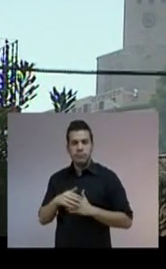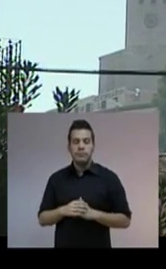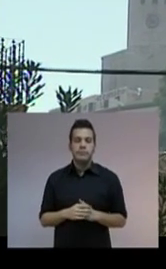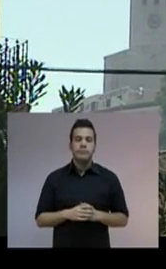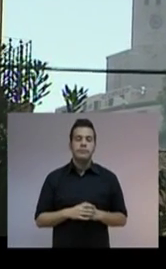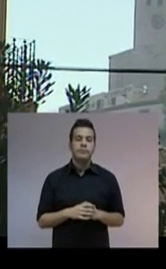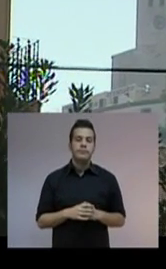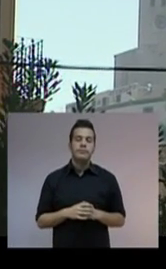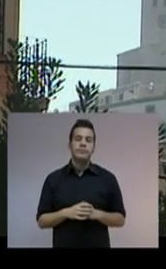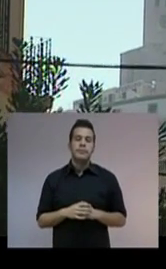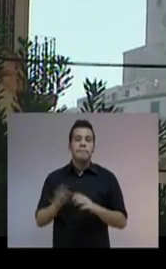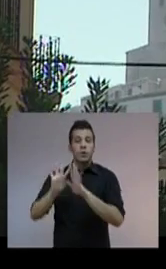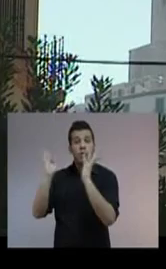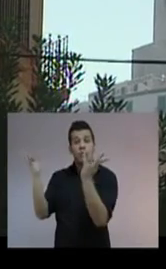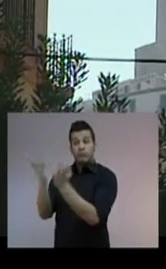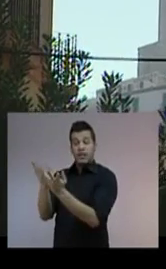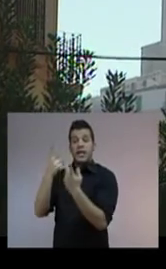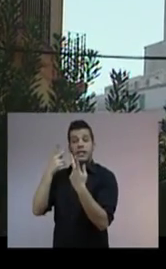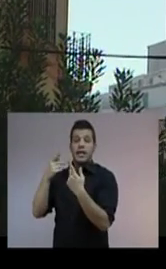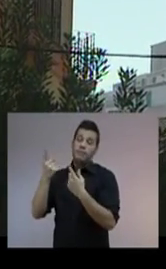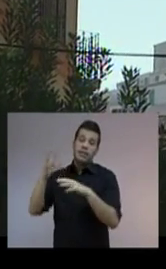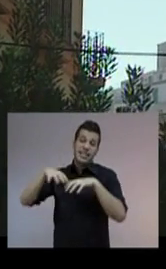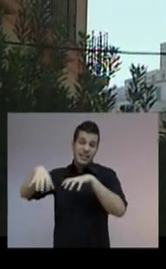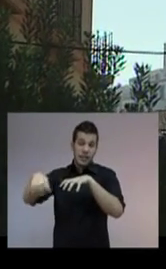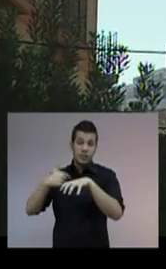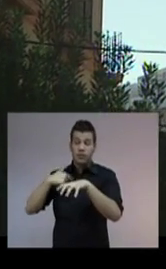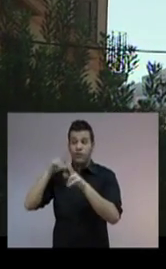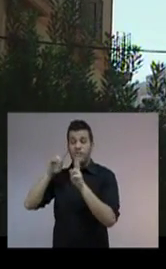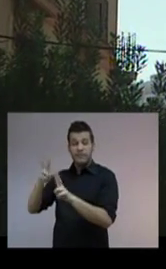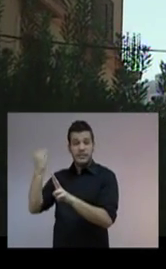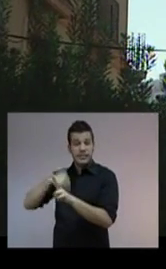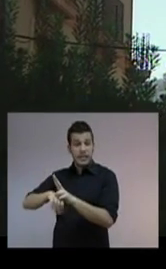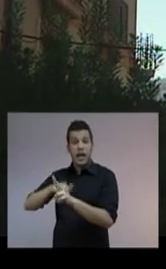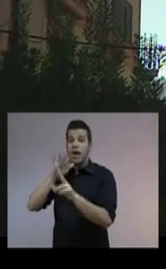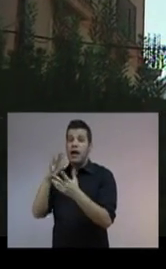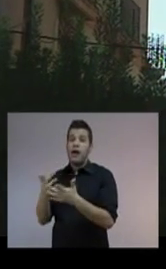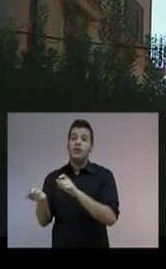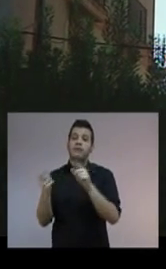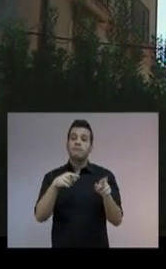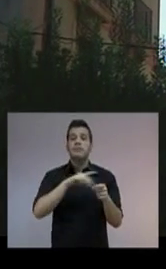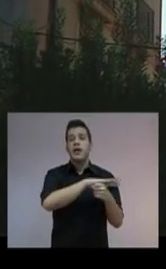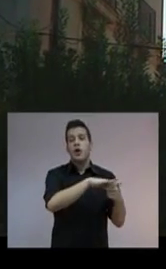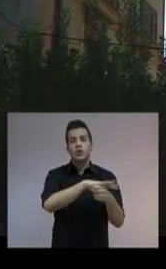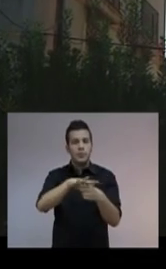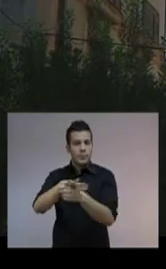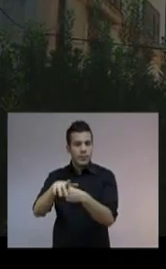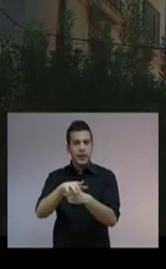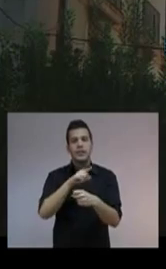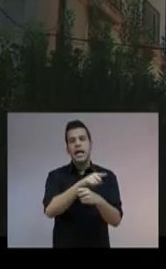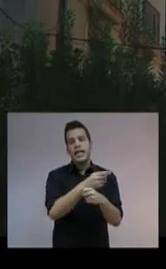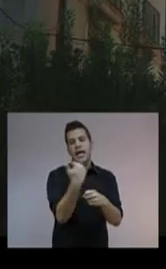Dejando atrás las murallas y el casco histórico Dal de la Vila, nos encontramos con los barrios que permanecieron extramuros,